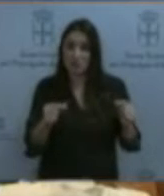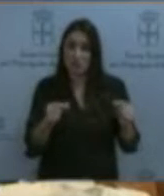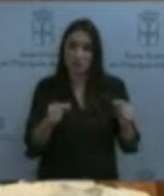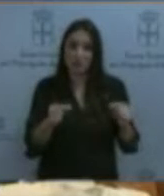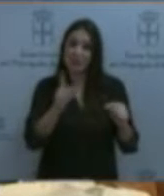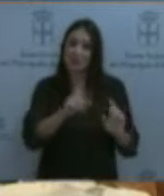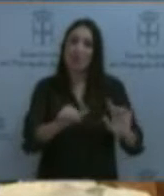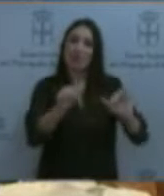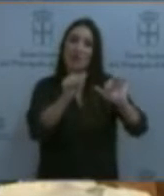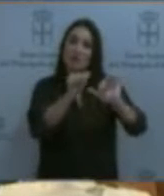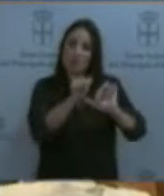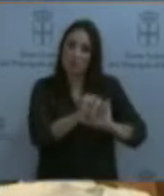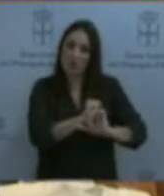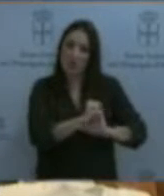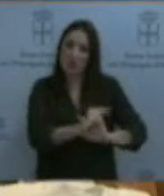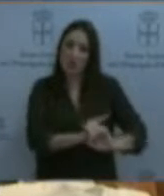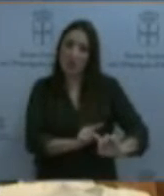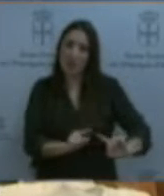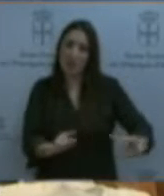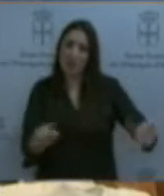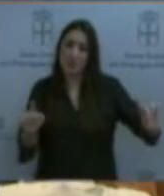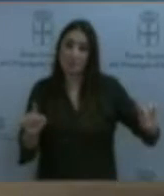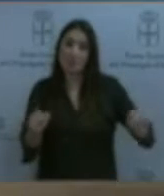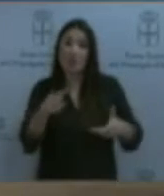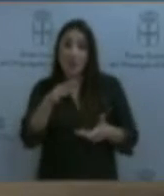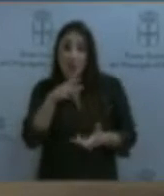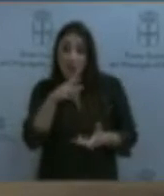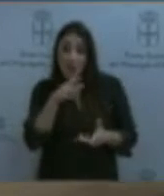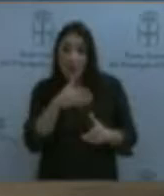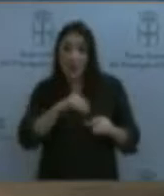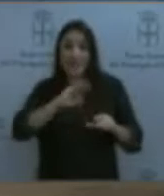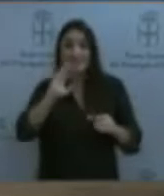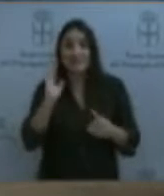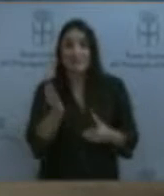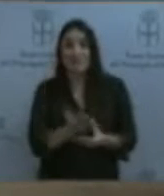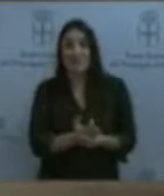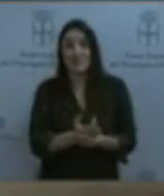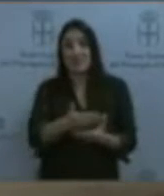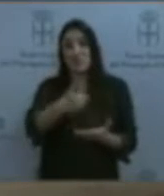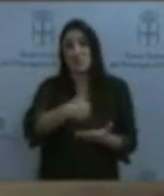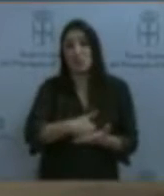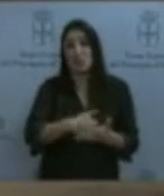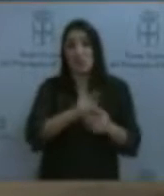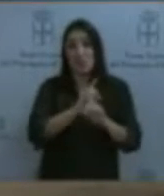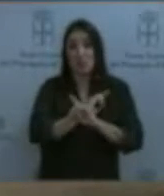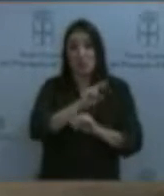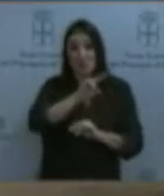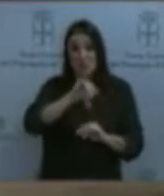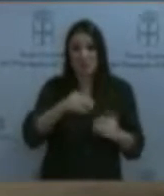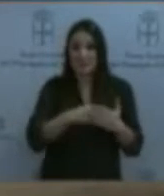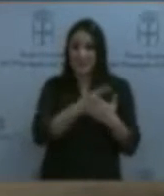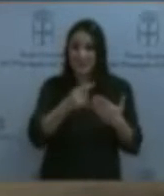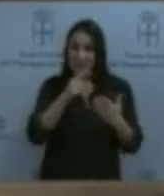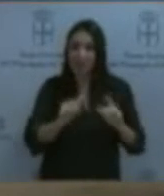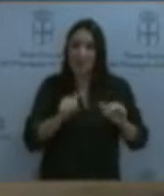espera. En este momento se están abriendo los expedientes de solicitudes realizadas en noviembre del 2016, es decir,